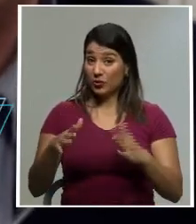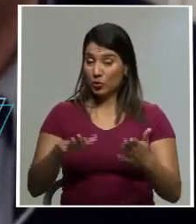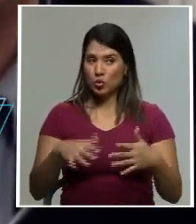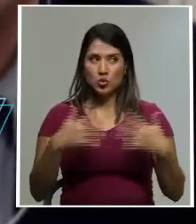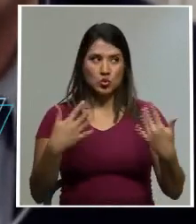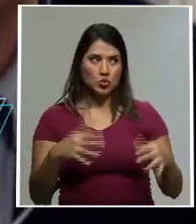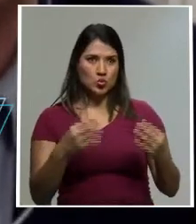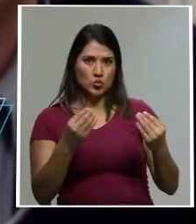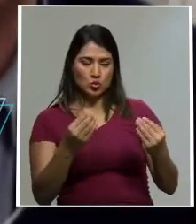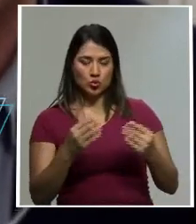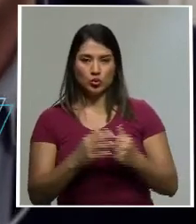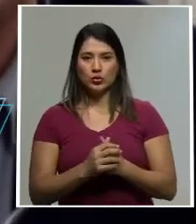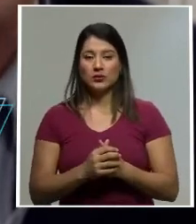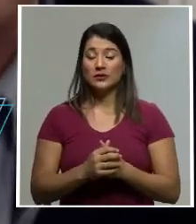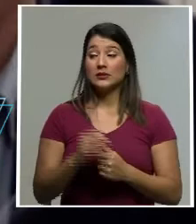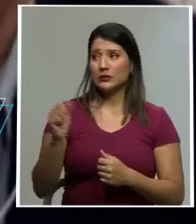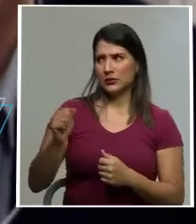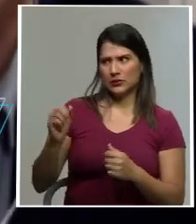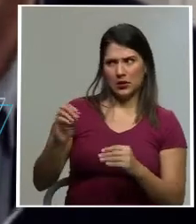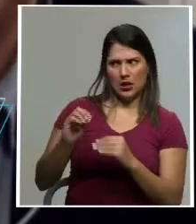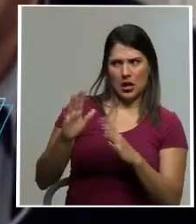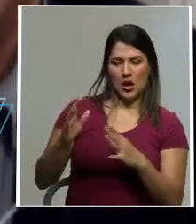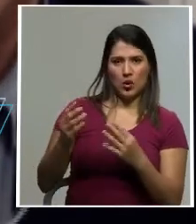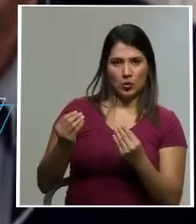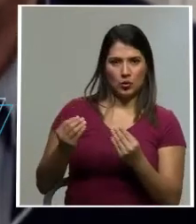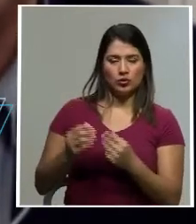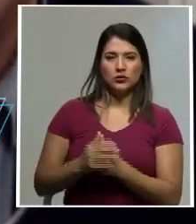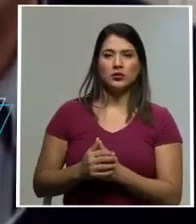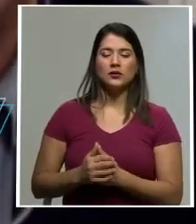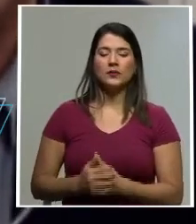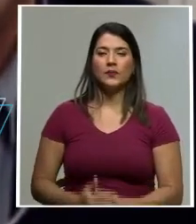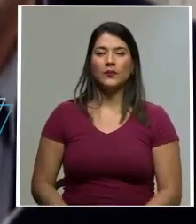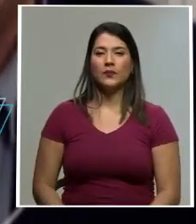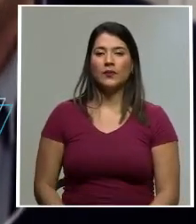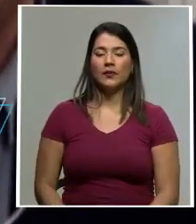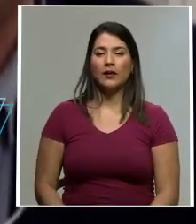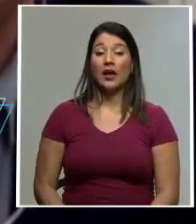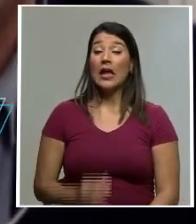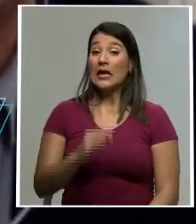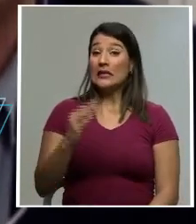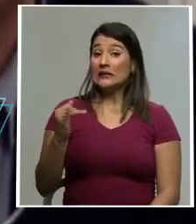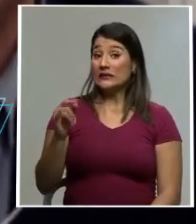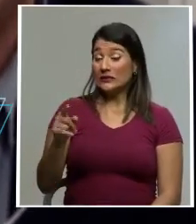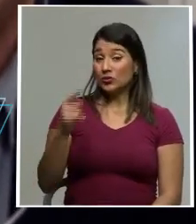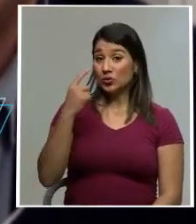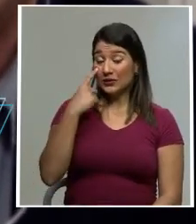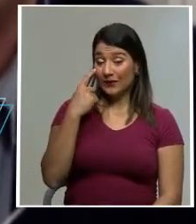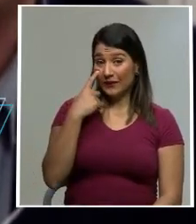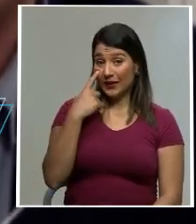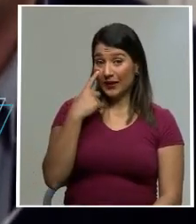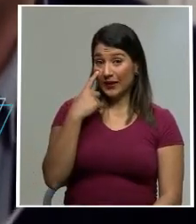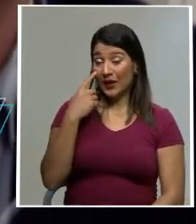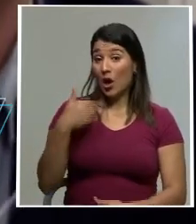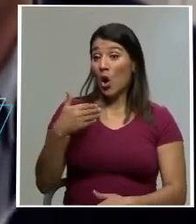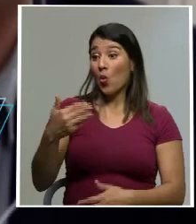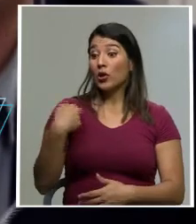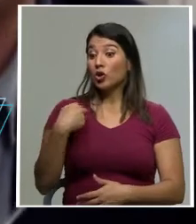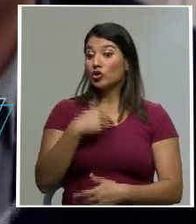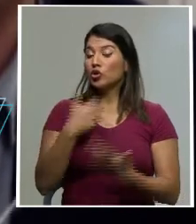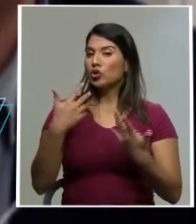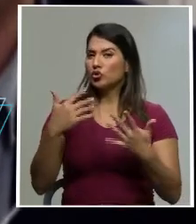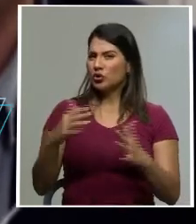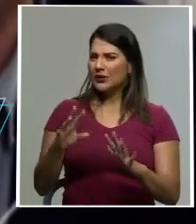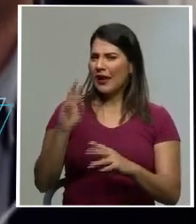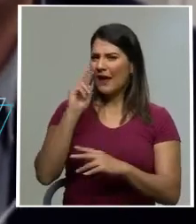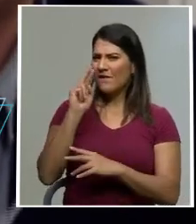Y si Demasiadas. ves, ajá, sí, es muchísimo, o sea, son muchísimas. Y si ves, ya cuando uno se pone a ver